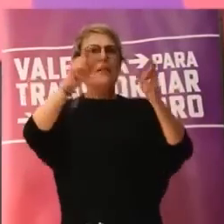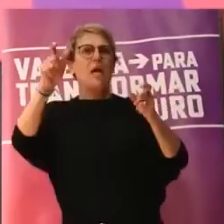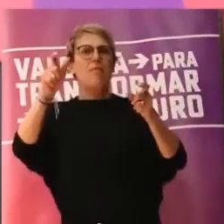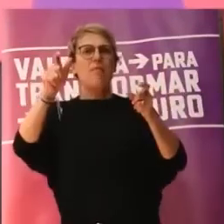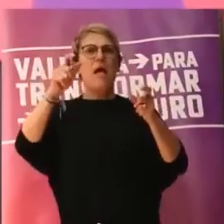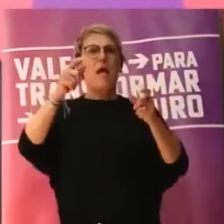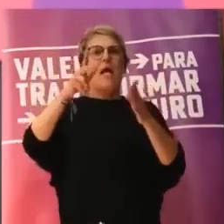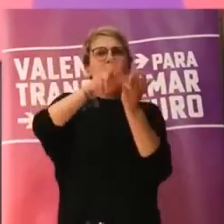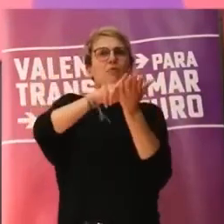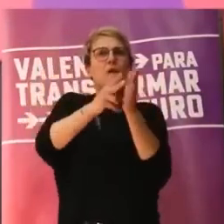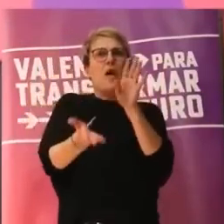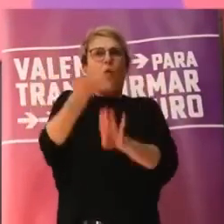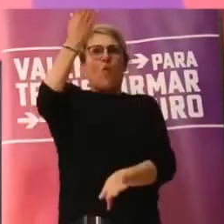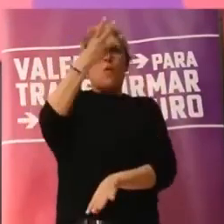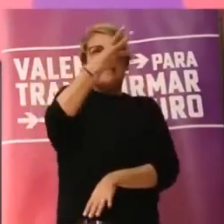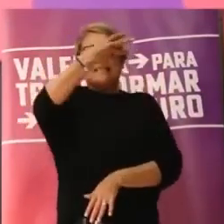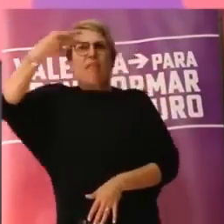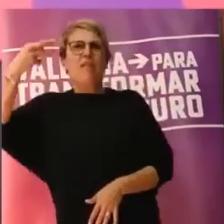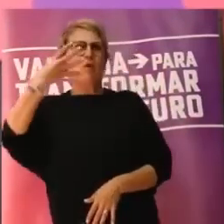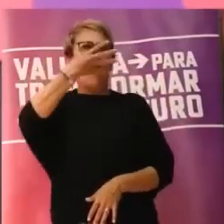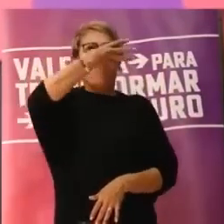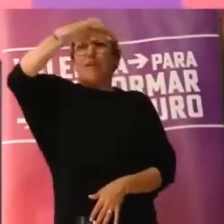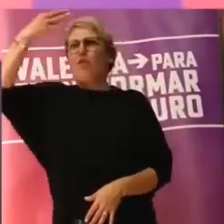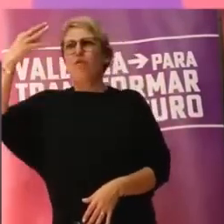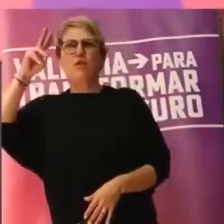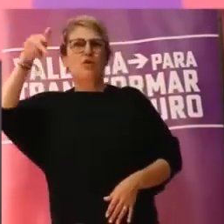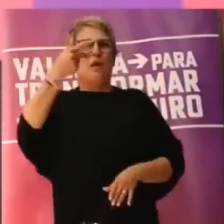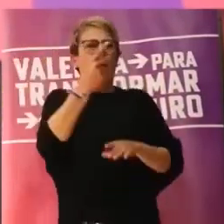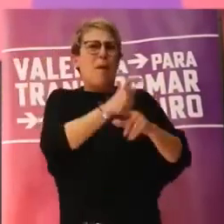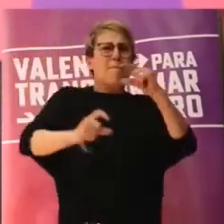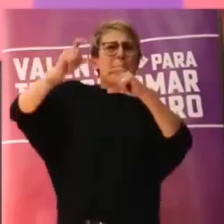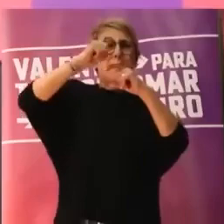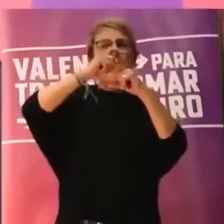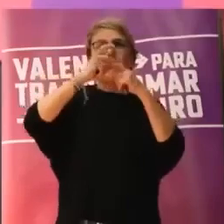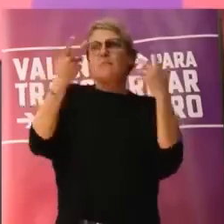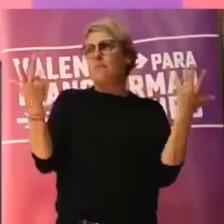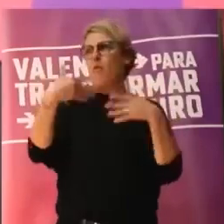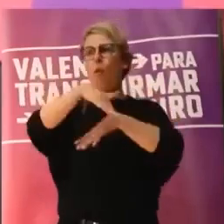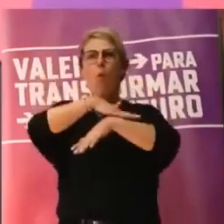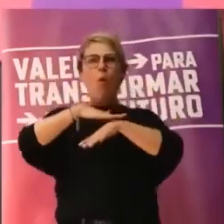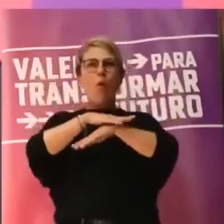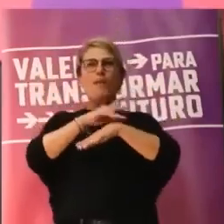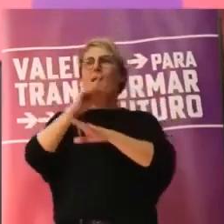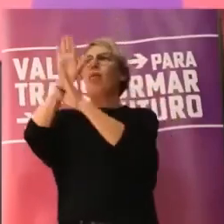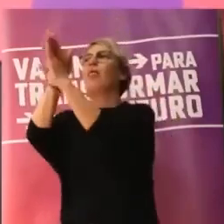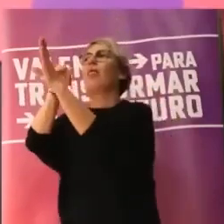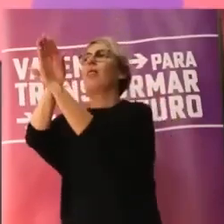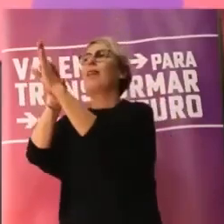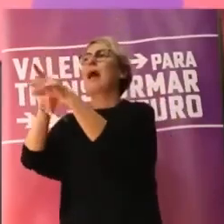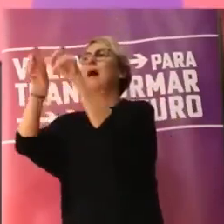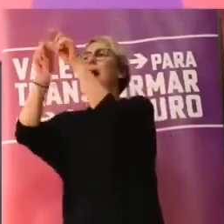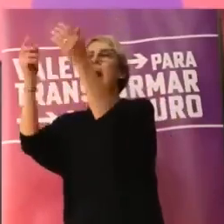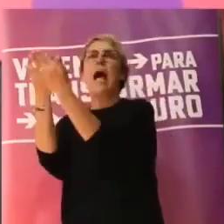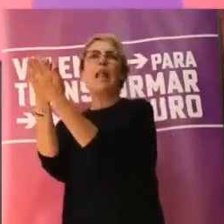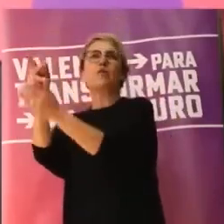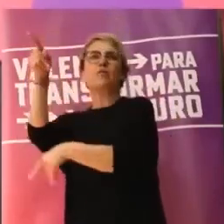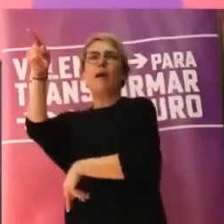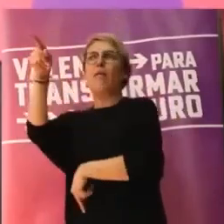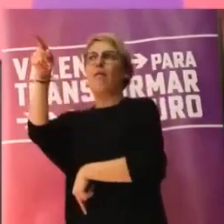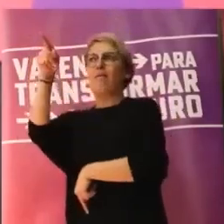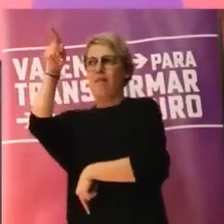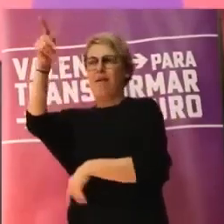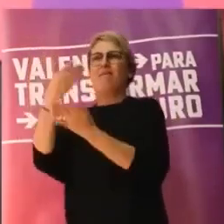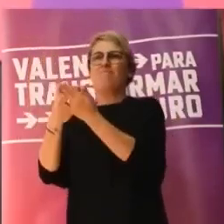300, 400 euros la hipoteca. ¿No sería más razonable que un gobierno, en lugar de hacer la pelota a los bancos, le dijera a los bancos que han